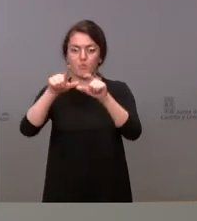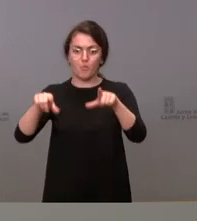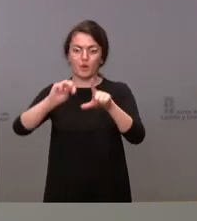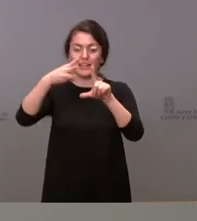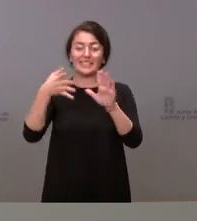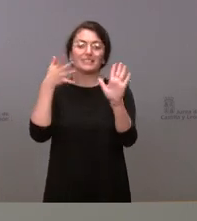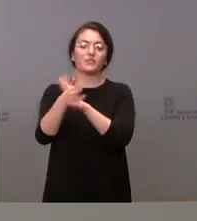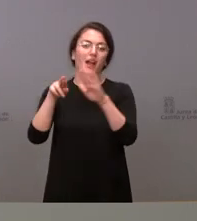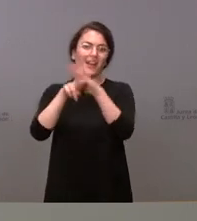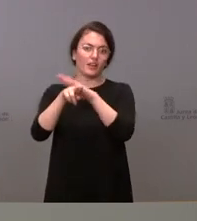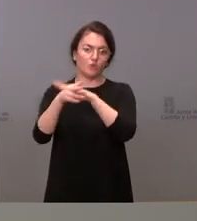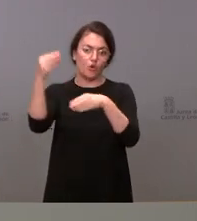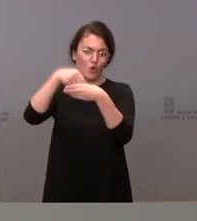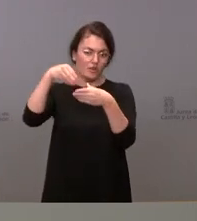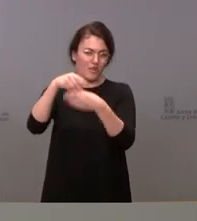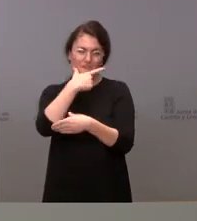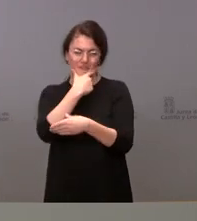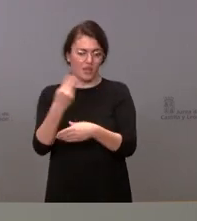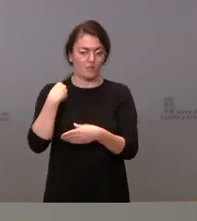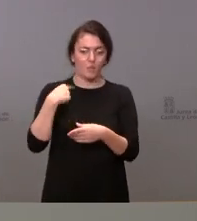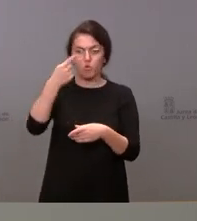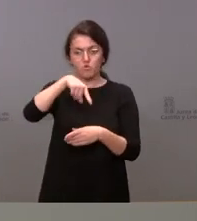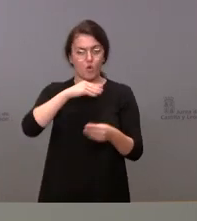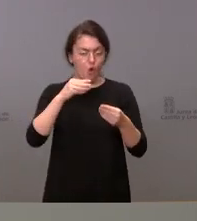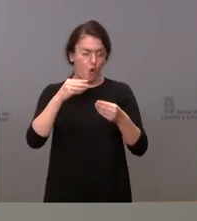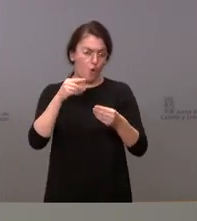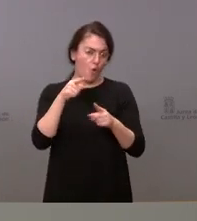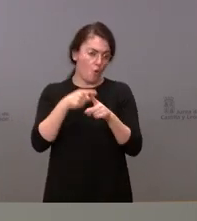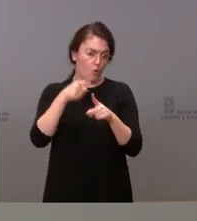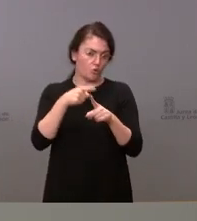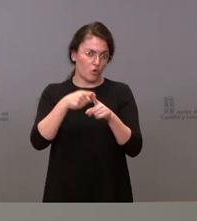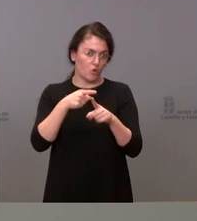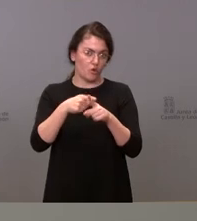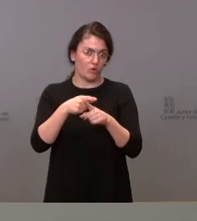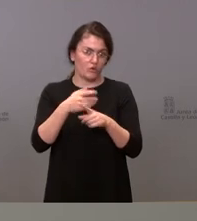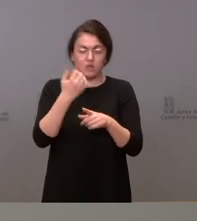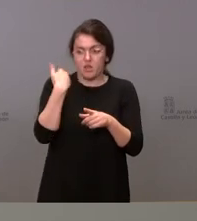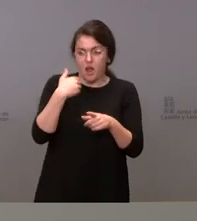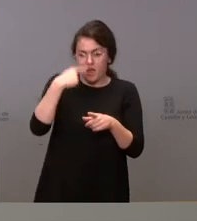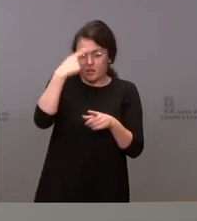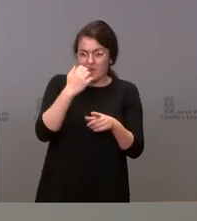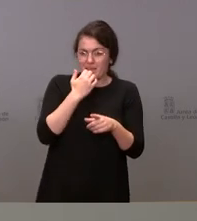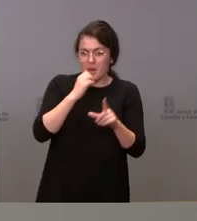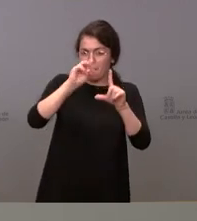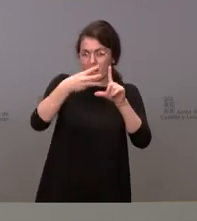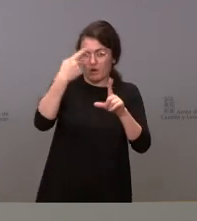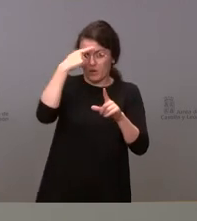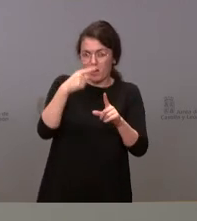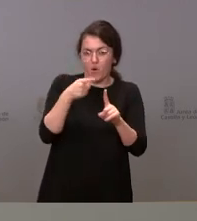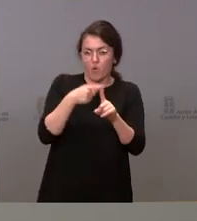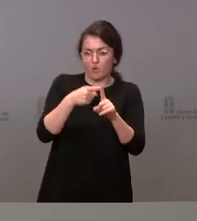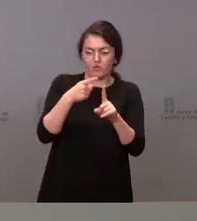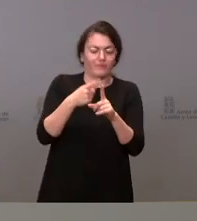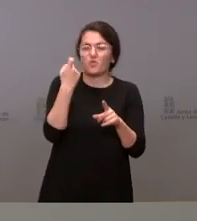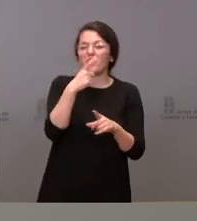contenidos sencillito, como los que utilizamos todos, que manejamos o que alimentamos páginas web, con lo cual no hace falta ningún conocimiento